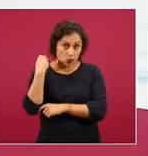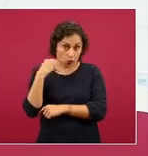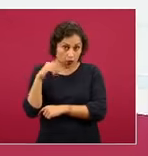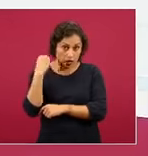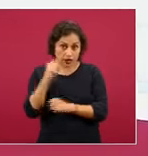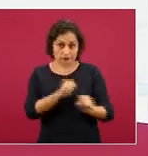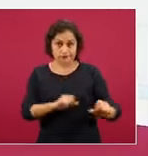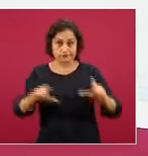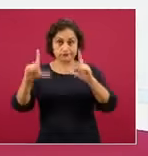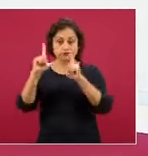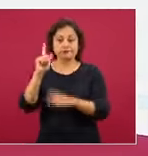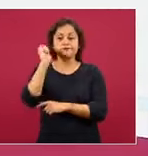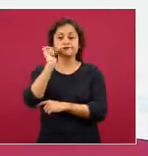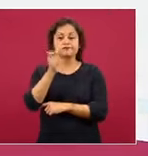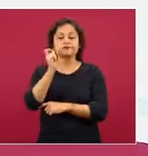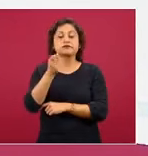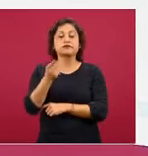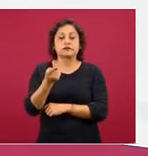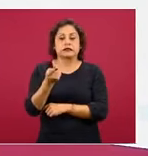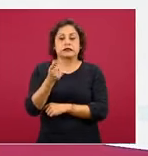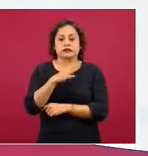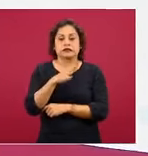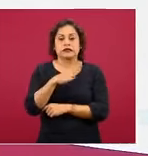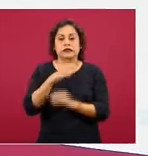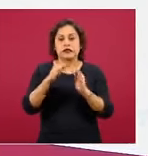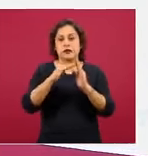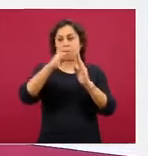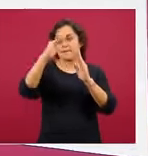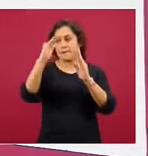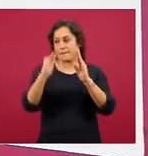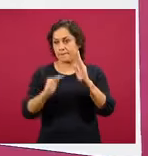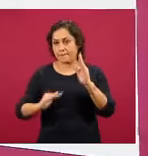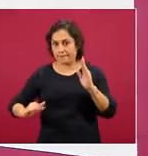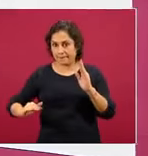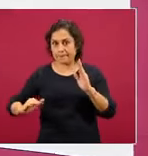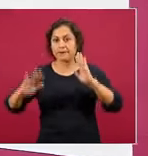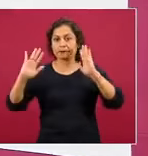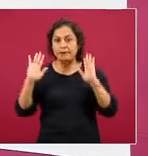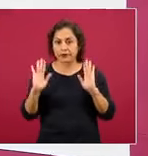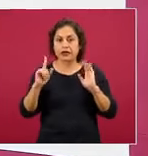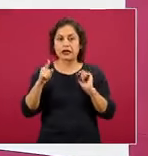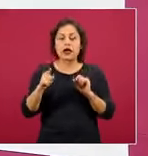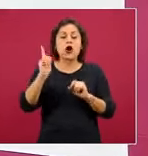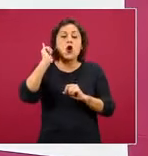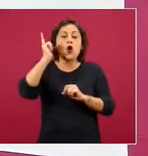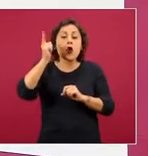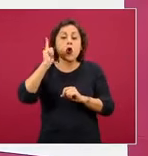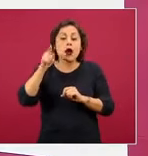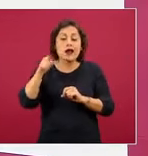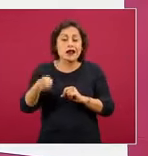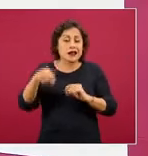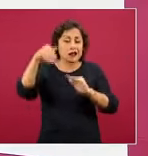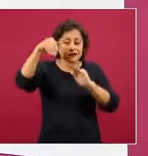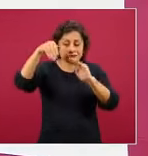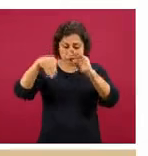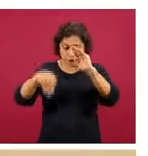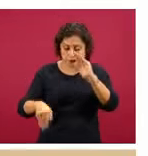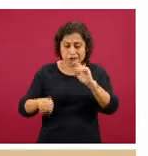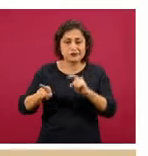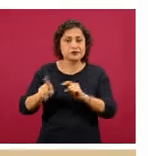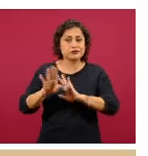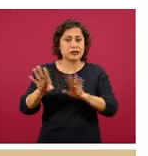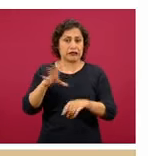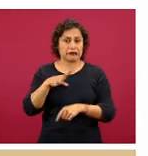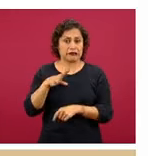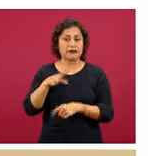tenemos un descenso muy importante, continuo, que tal vez llega un momento en el que ya está muy por debajo de lo esperado, y esto